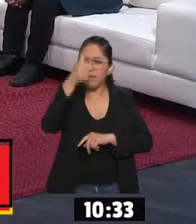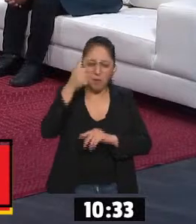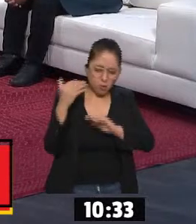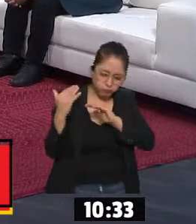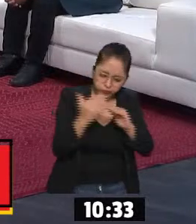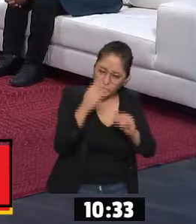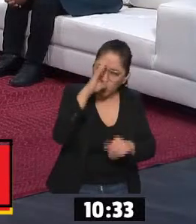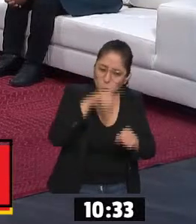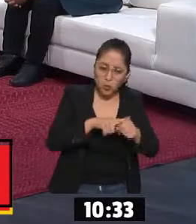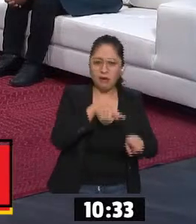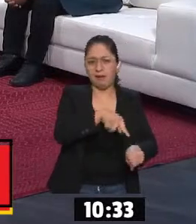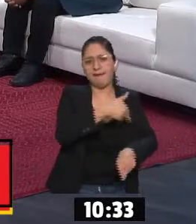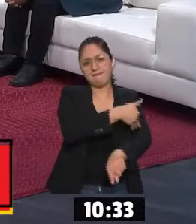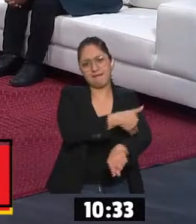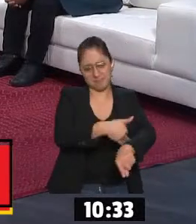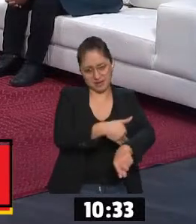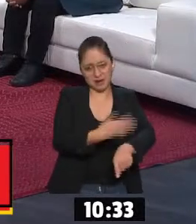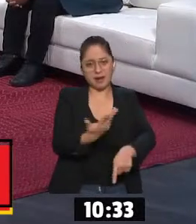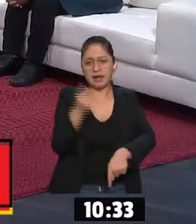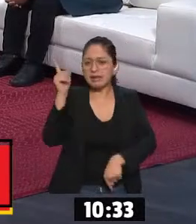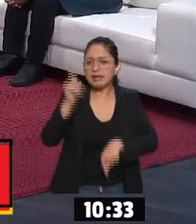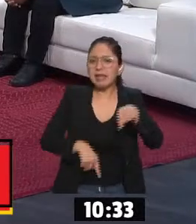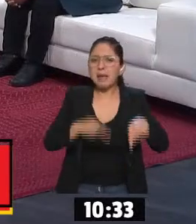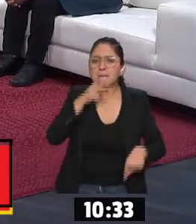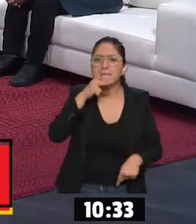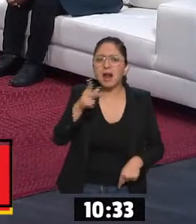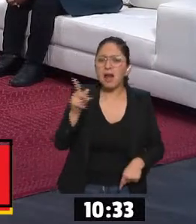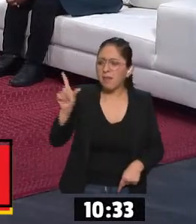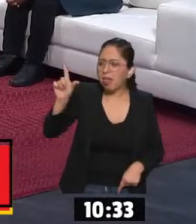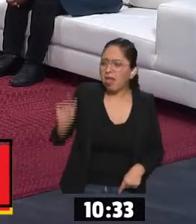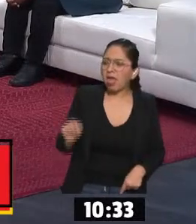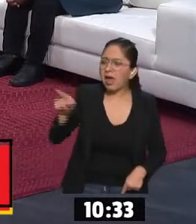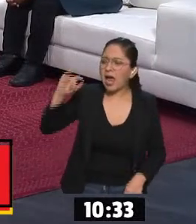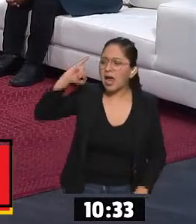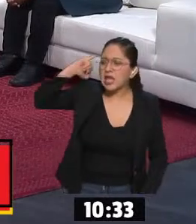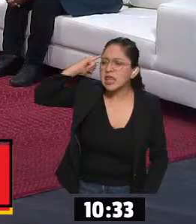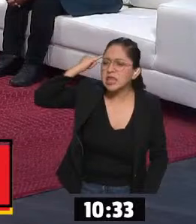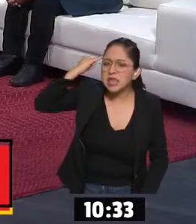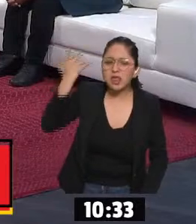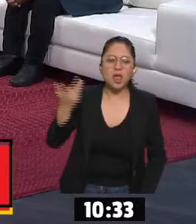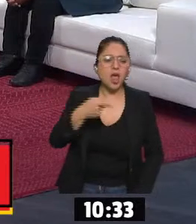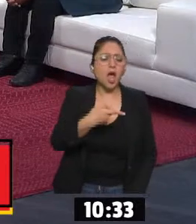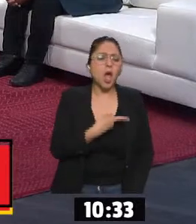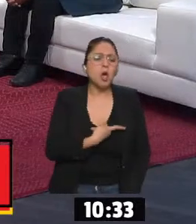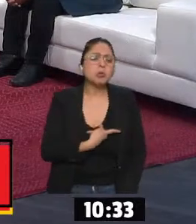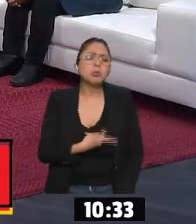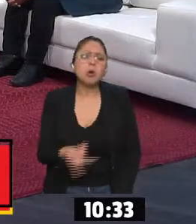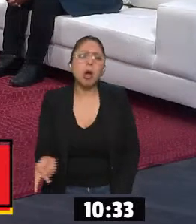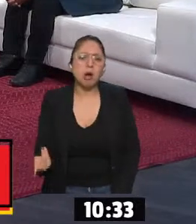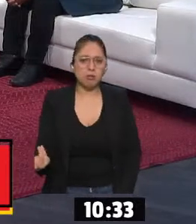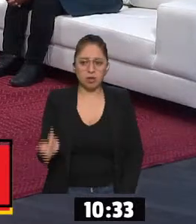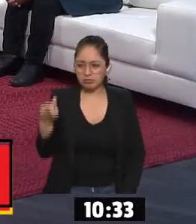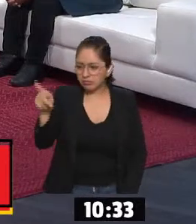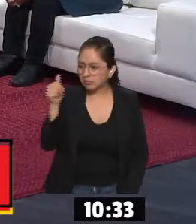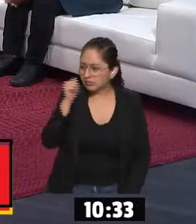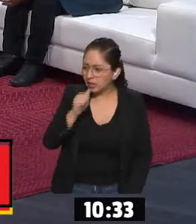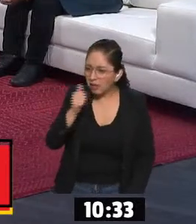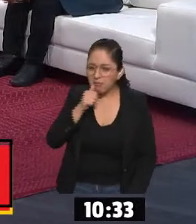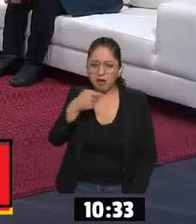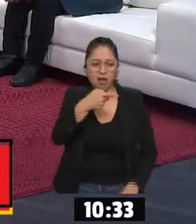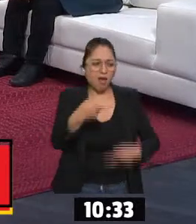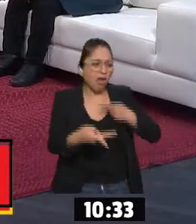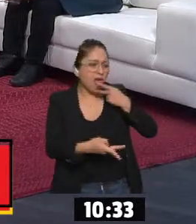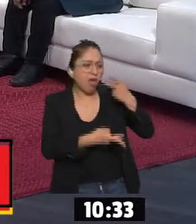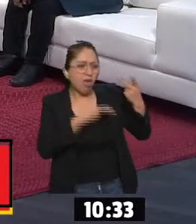a un lado esto de el indito, y hay pobrecito, claro. Y esas cosas que dañan tanto, ¿no? A nuestra... El lenguaje, ¿no? Cotidiano,